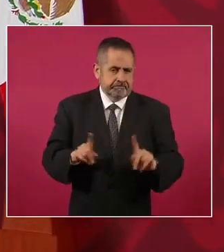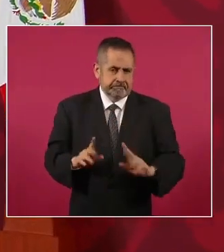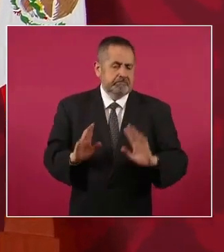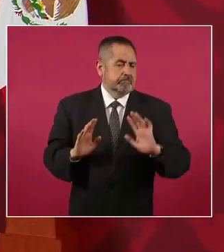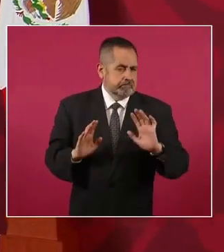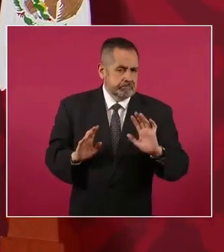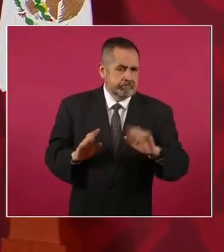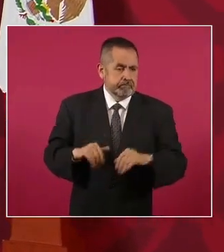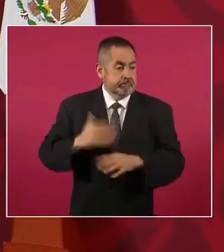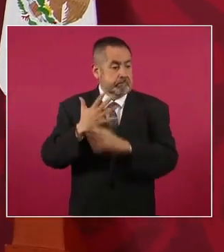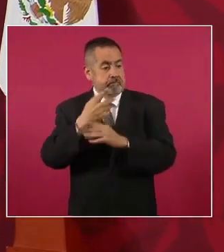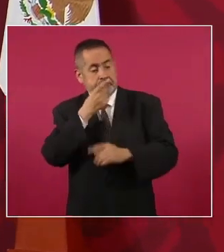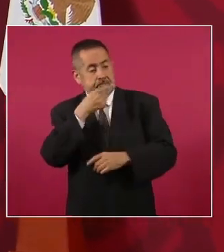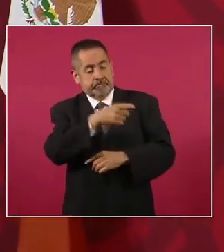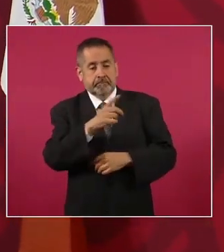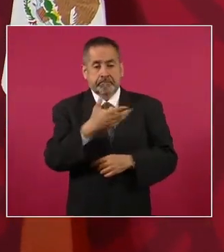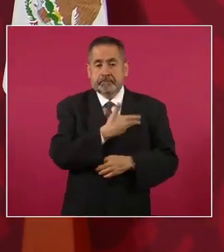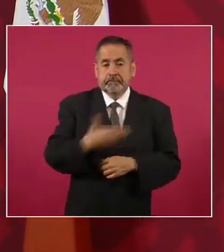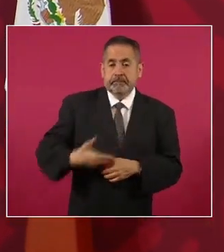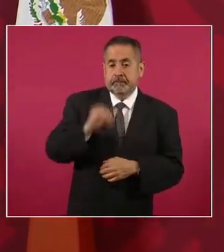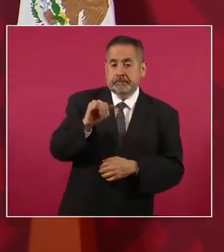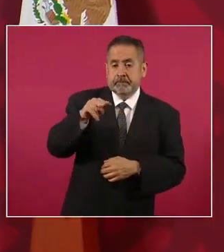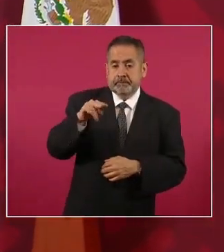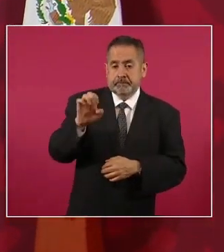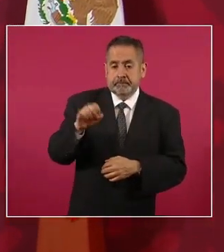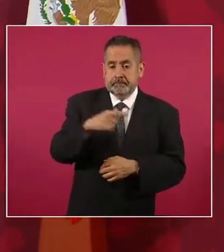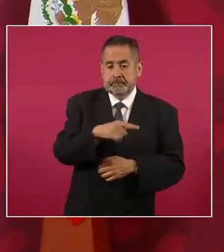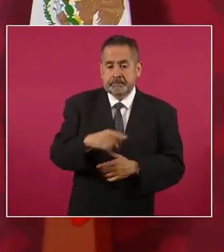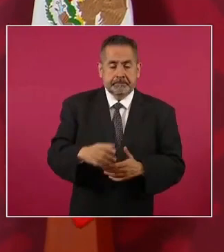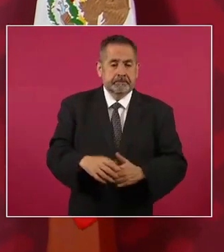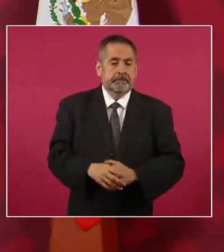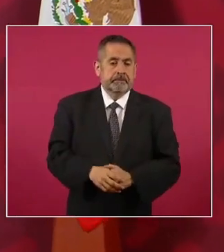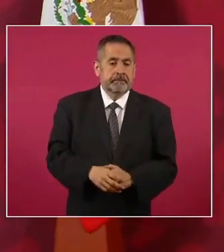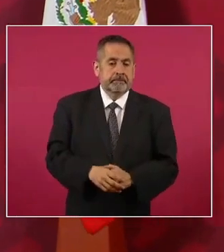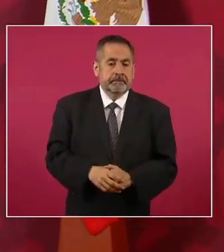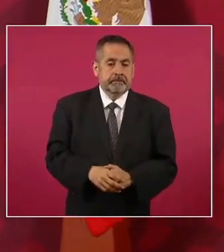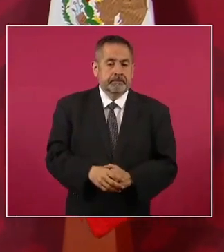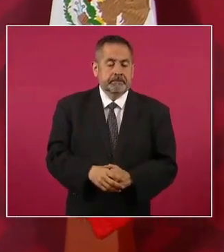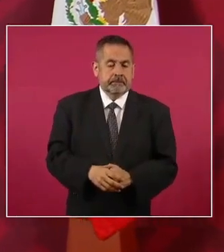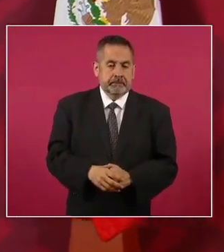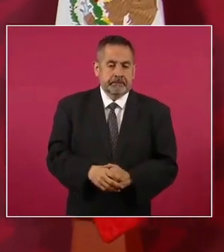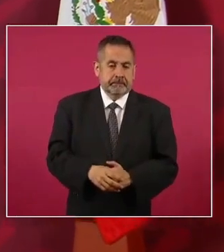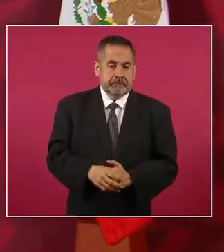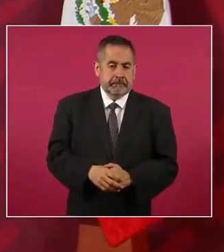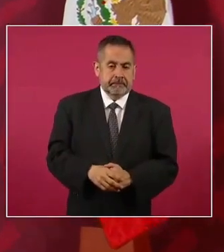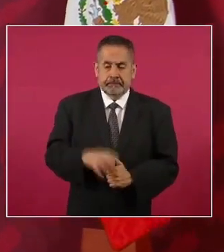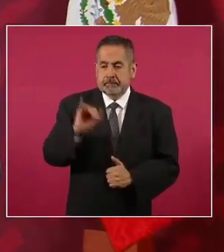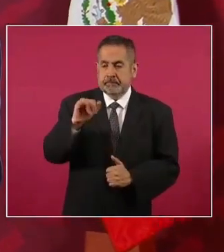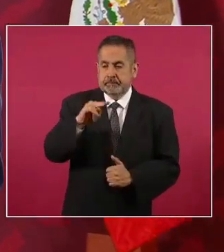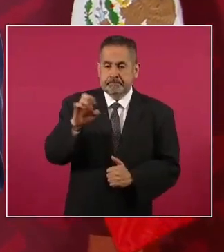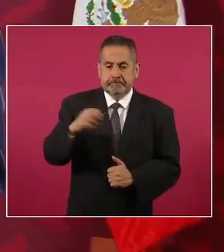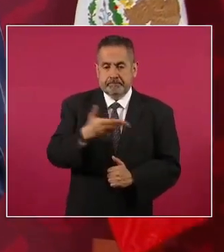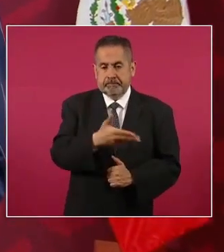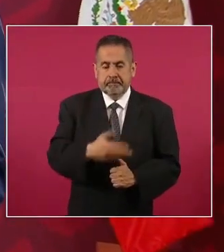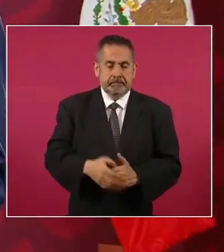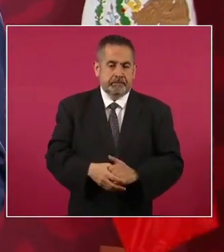Como sostiene el presidente del INE.